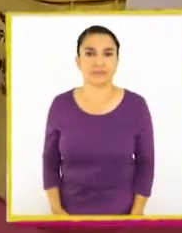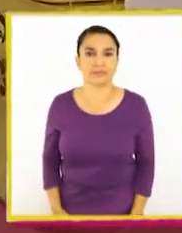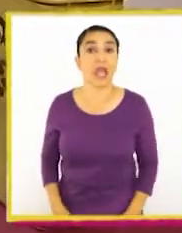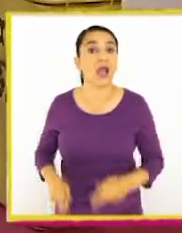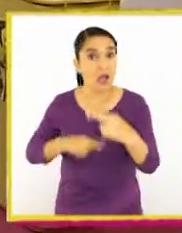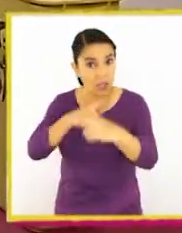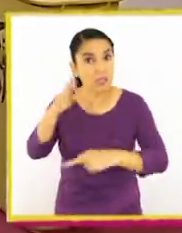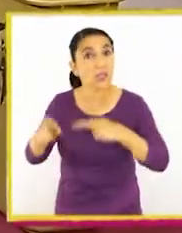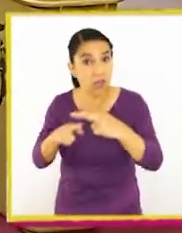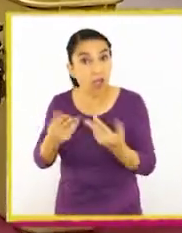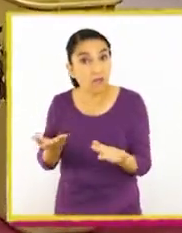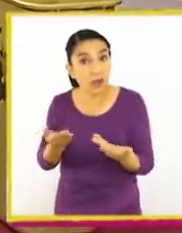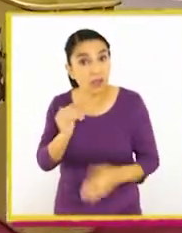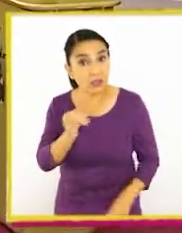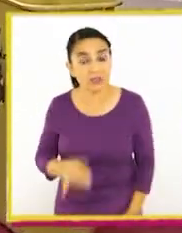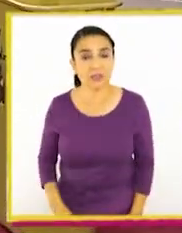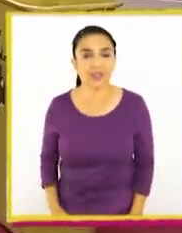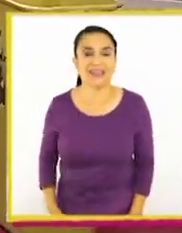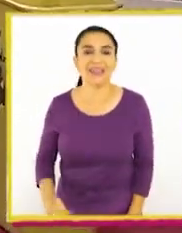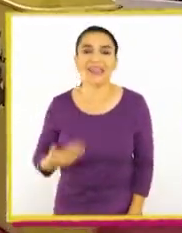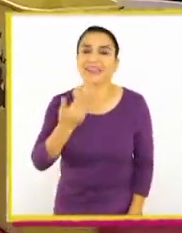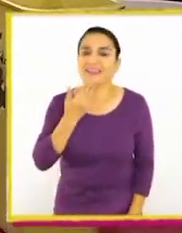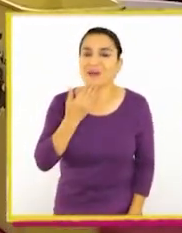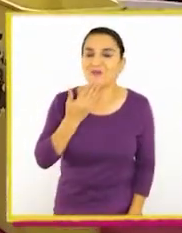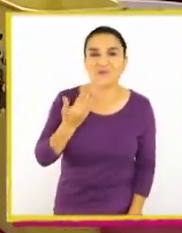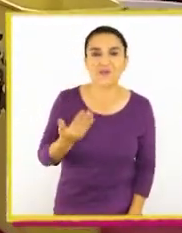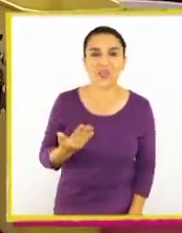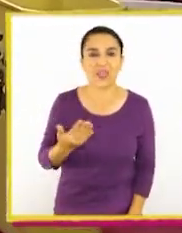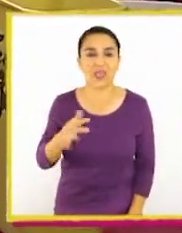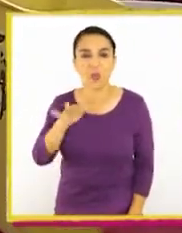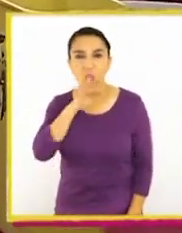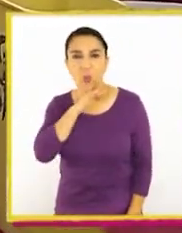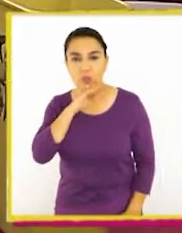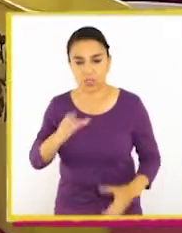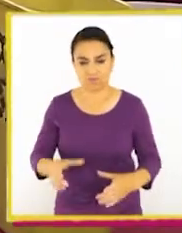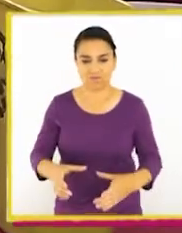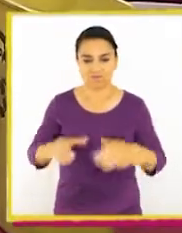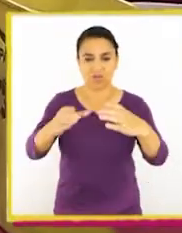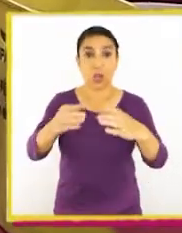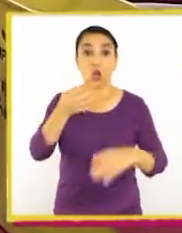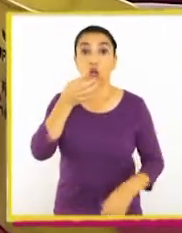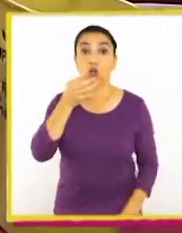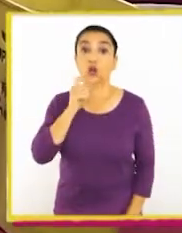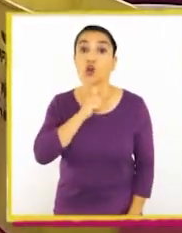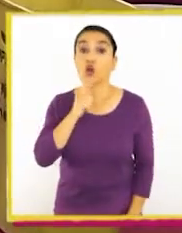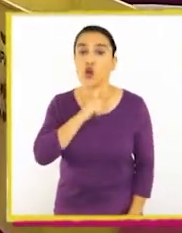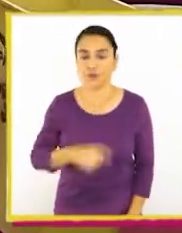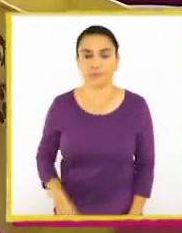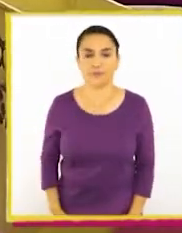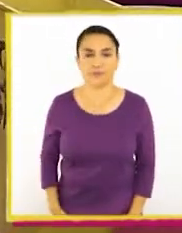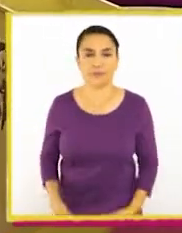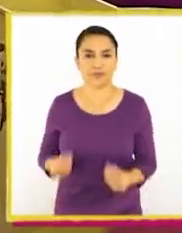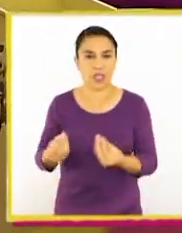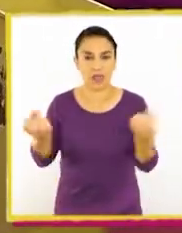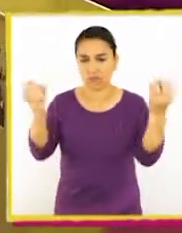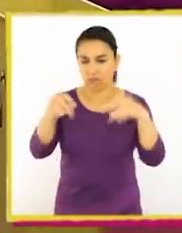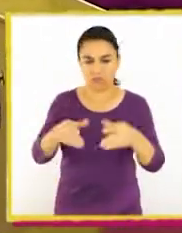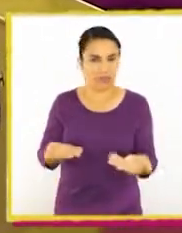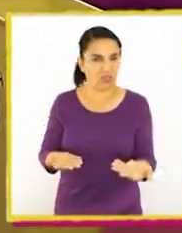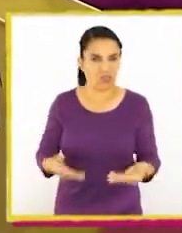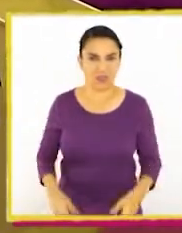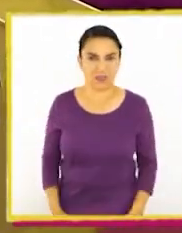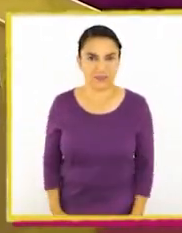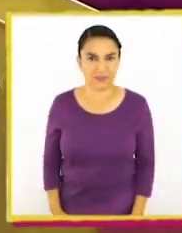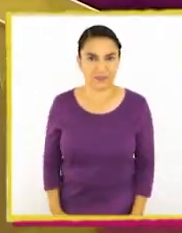un material reciclable. También podemos utilizar el contenedor rojo. ¿Qué se les ocurre que va en este